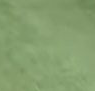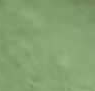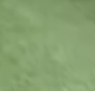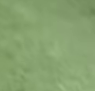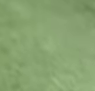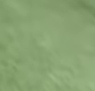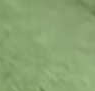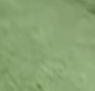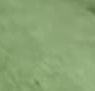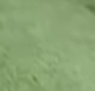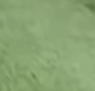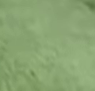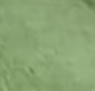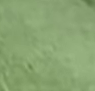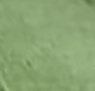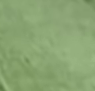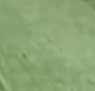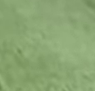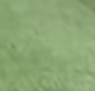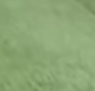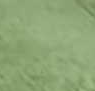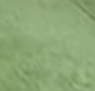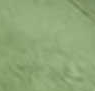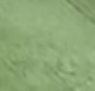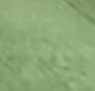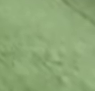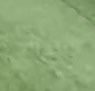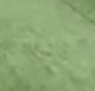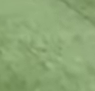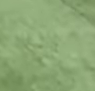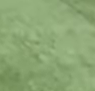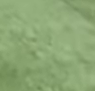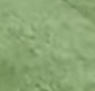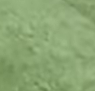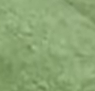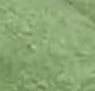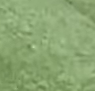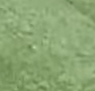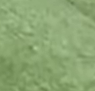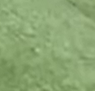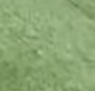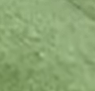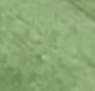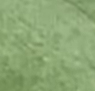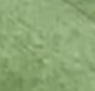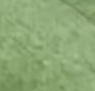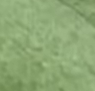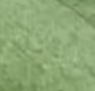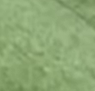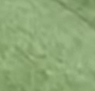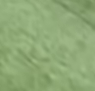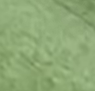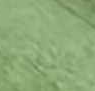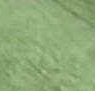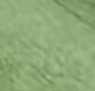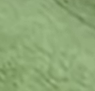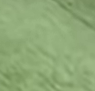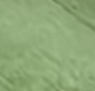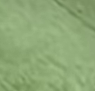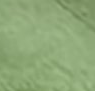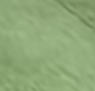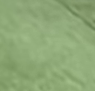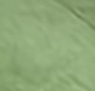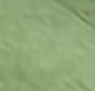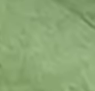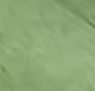madrinas y los padrinos de la Comisión Presidencial del 1x10 del Buen Gobierno, así como los enlaces estadales del Partido Socialista Unido de Venezuela con